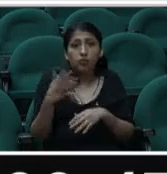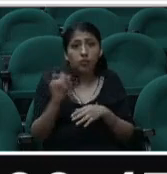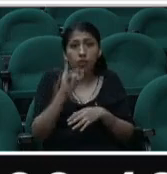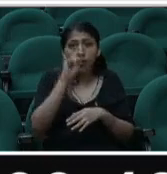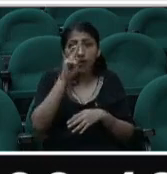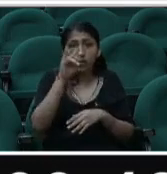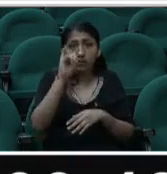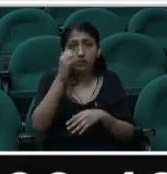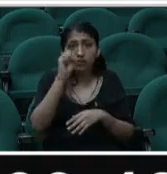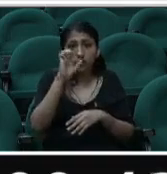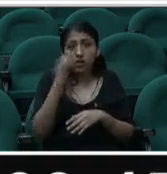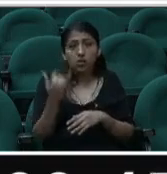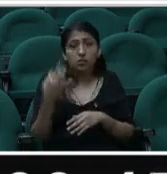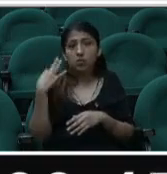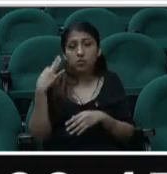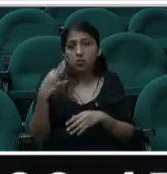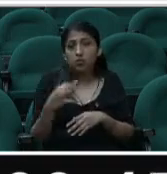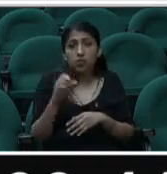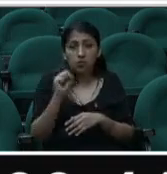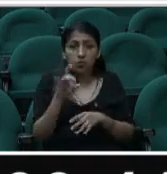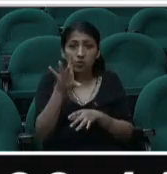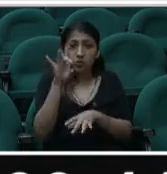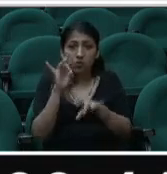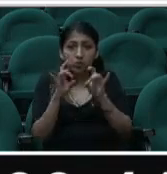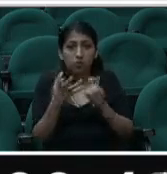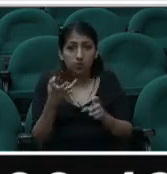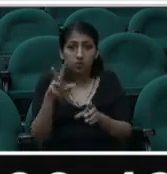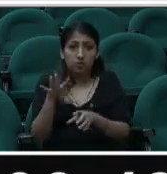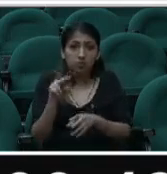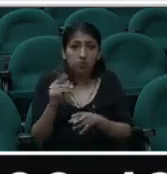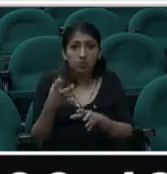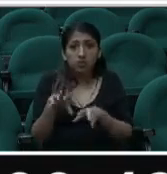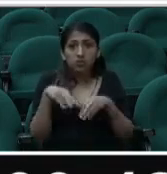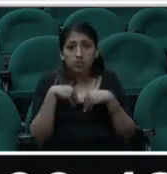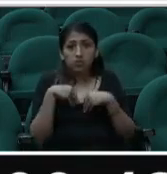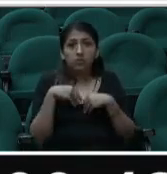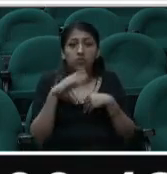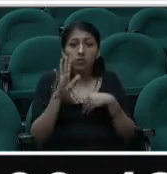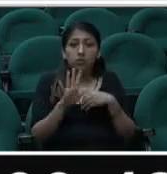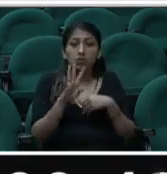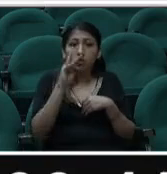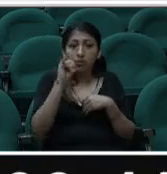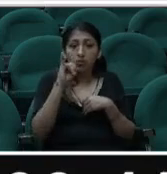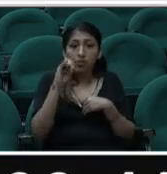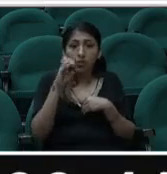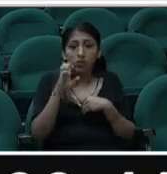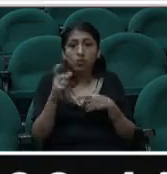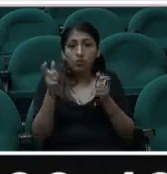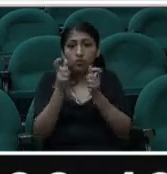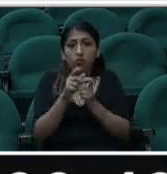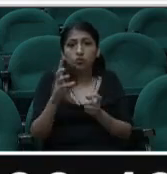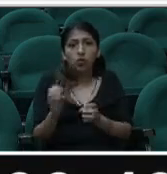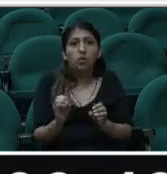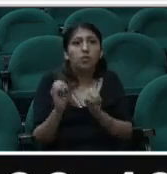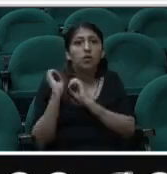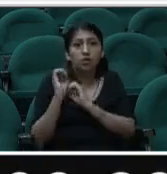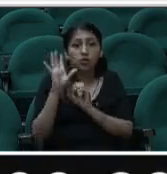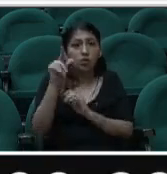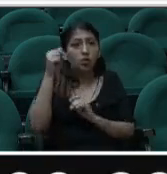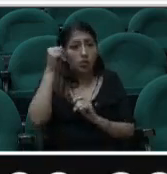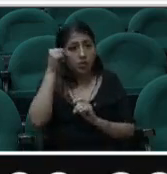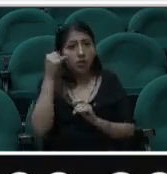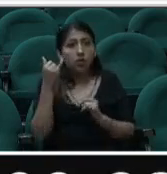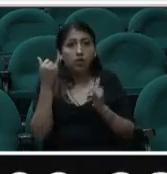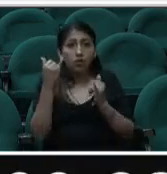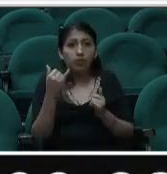rizó el rizó actualmente es voluntario uno puede escoger acogerse a esto por el contrario este régimen de microempresas es un régimen obligatorio el gobierno